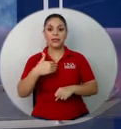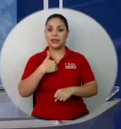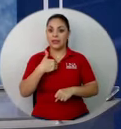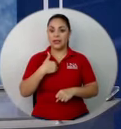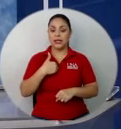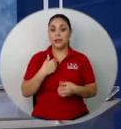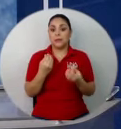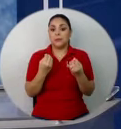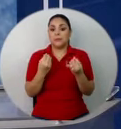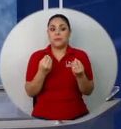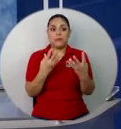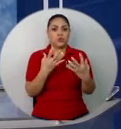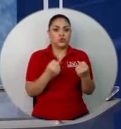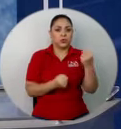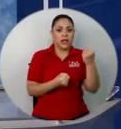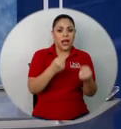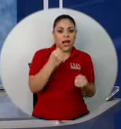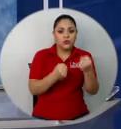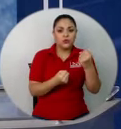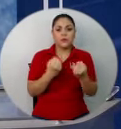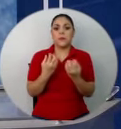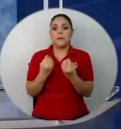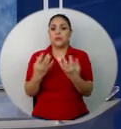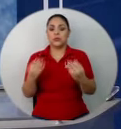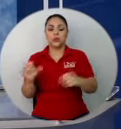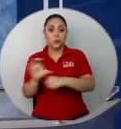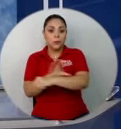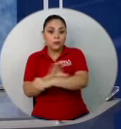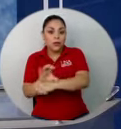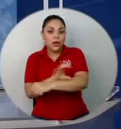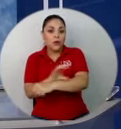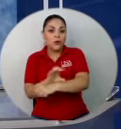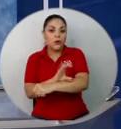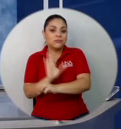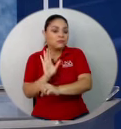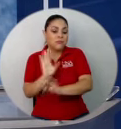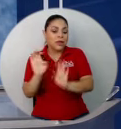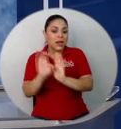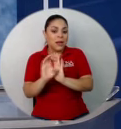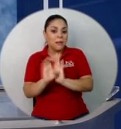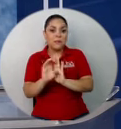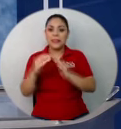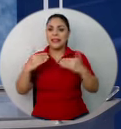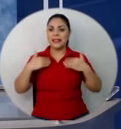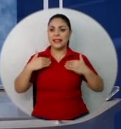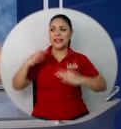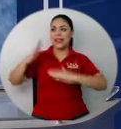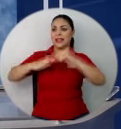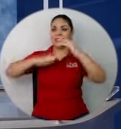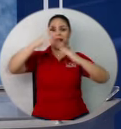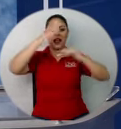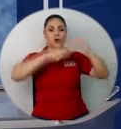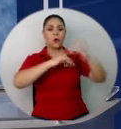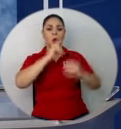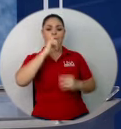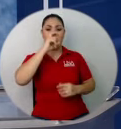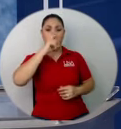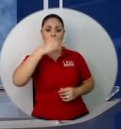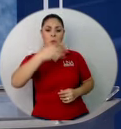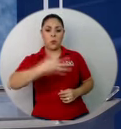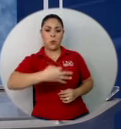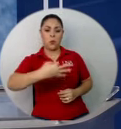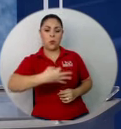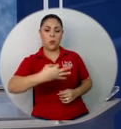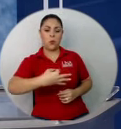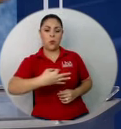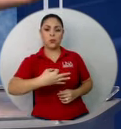sé, muchos vehículos, muchas computadoras, pero al final y puede tener las instalaciones de lujo,